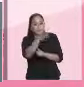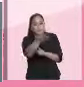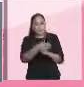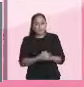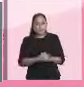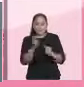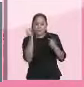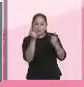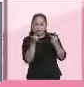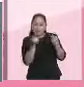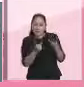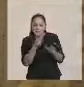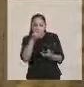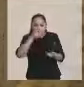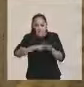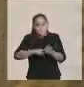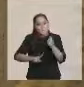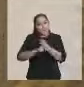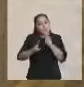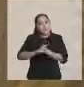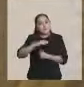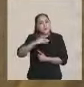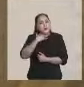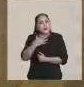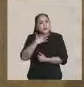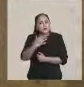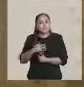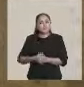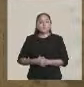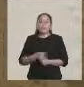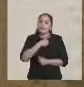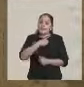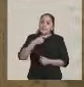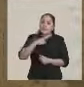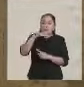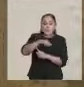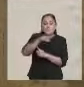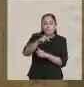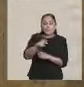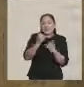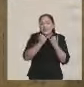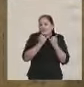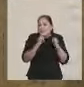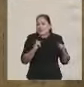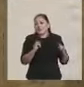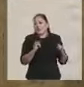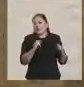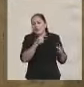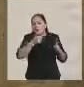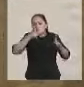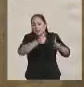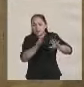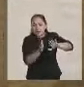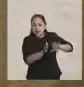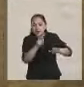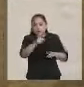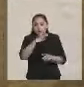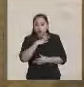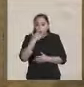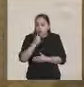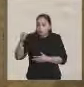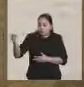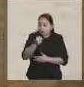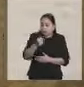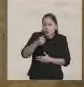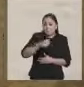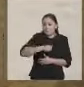aquí planteado. Parte de la solución tiene que ver con un ministerio público que sea autónomo, con un ministerio público que no sea de consigna. Parte de la